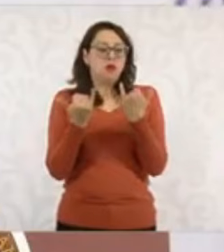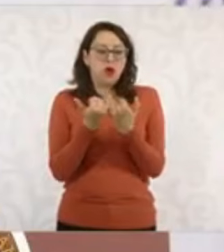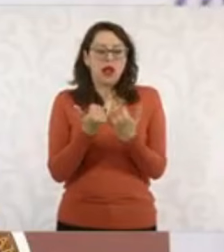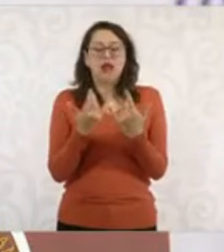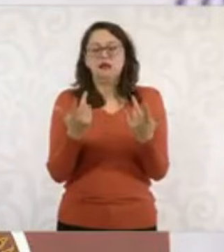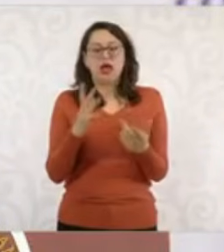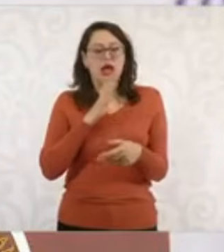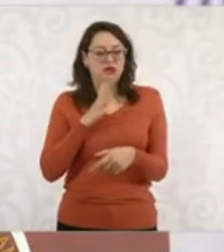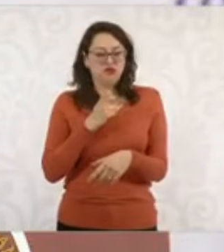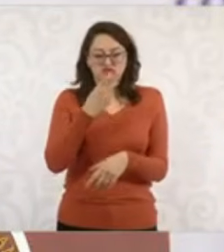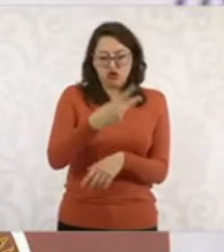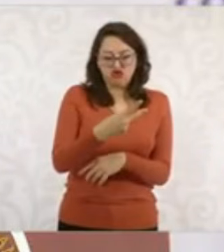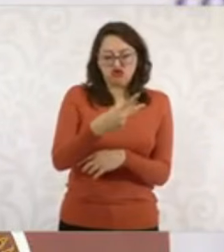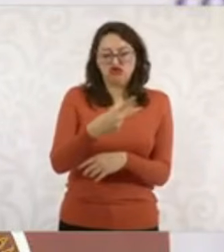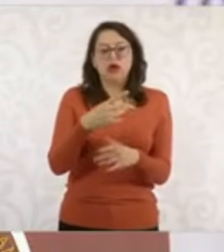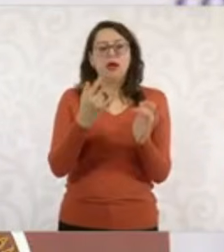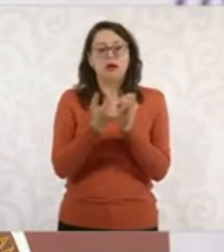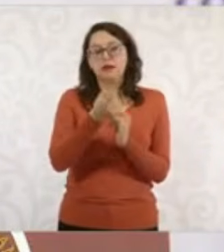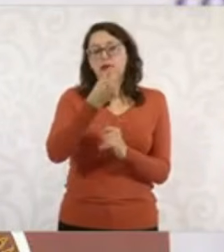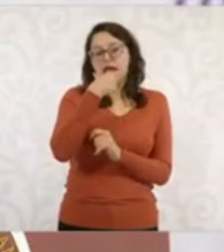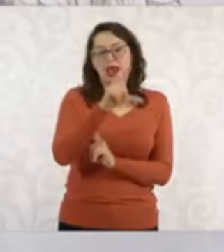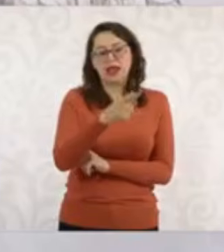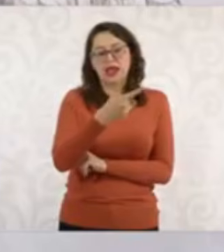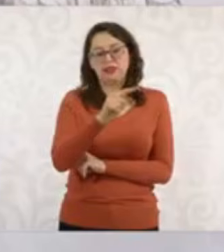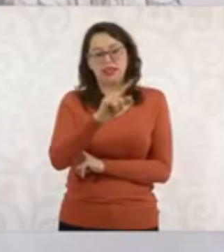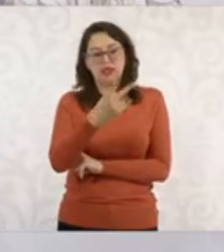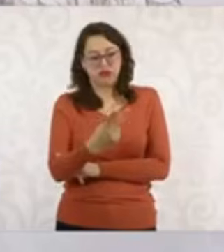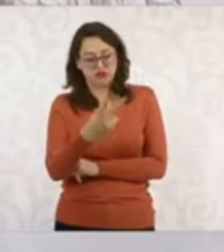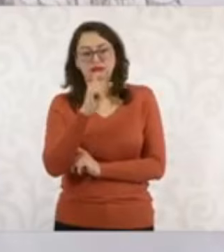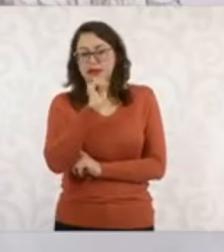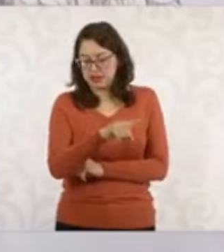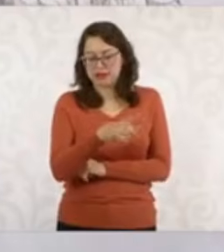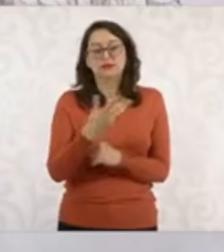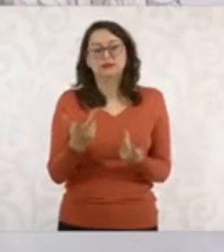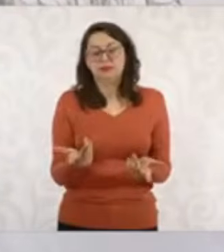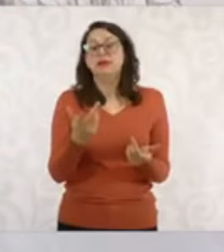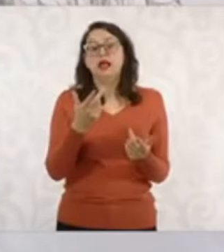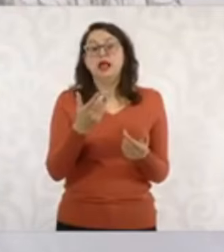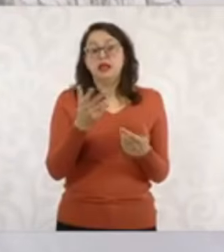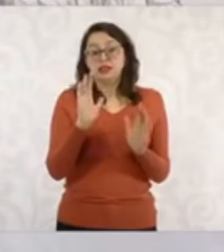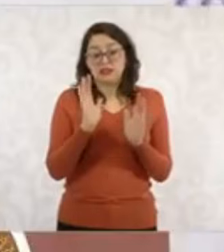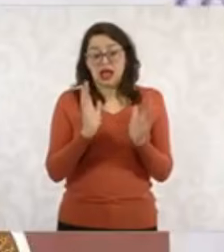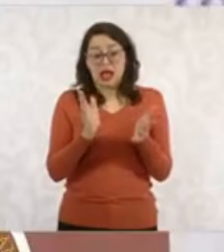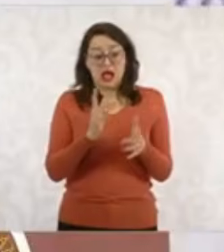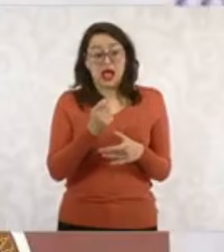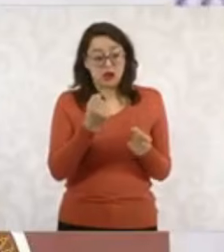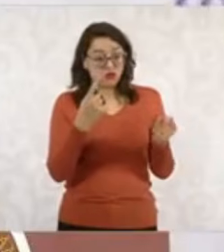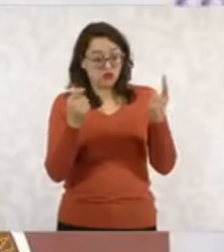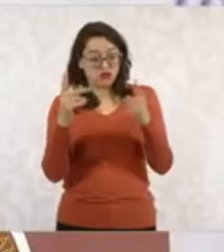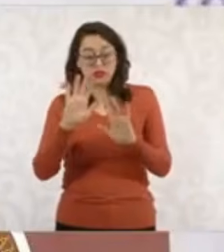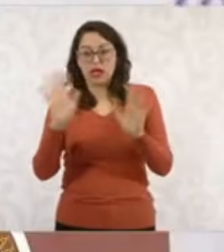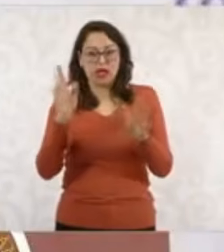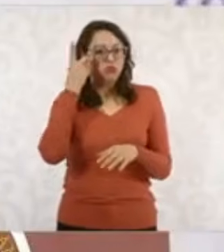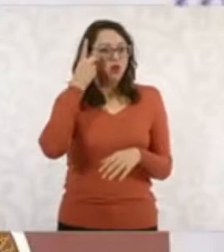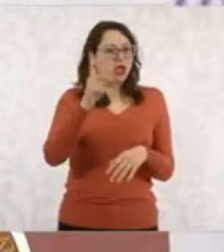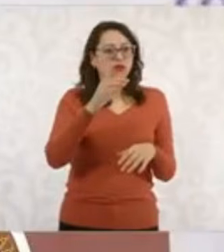la linagliptida, y los inhibidores del SGLT2, que son la dapaglifosina y la empaglifosina. Ambos que están ya perdiendo patentes se han vuelto mucho más